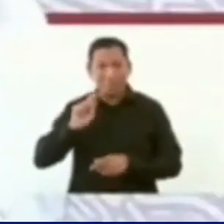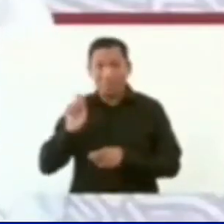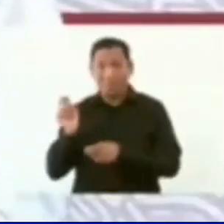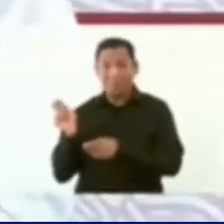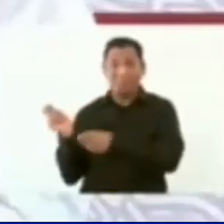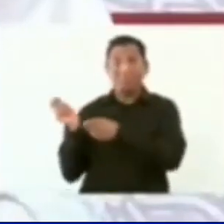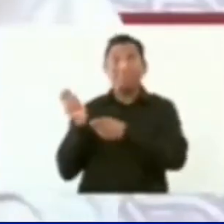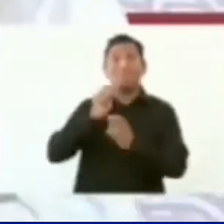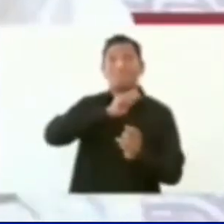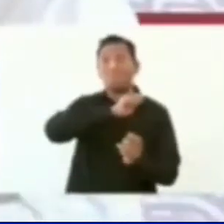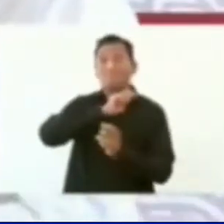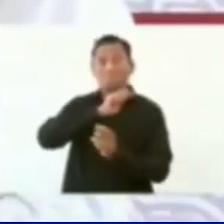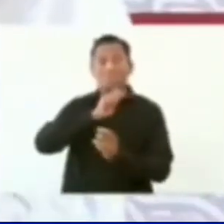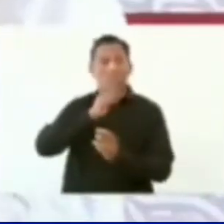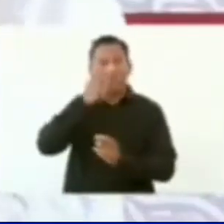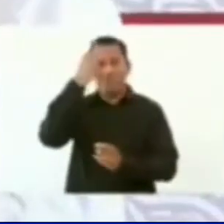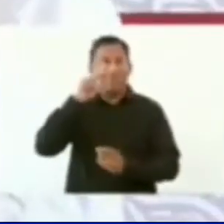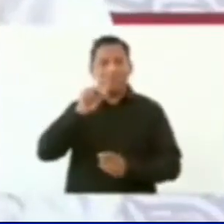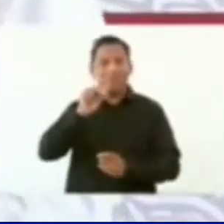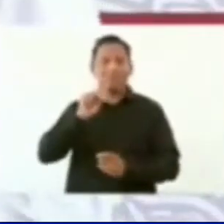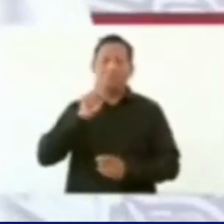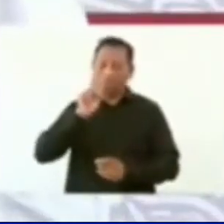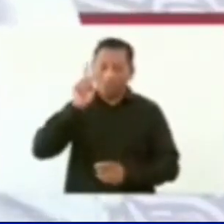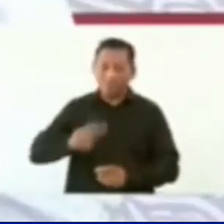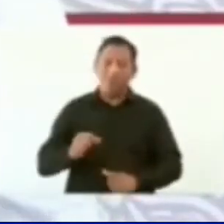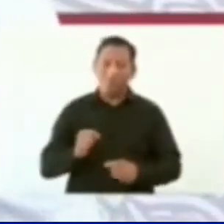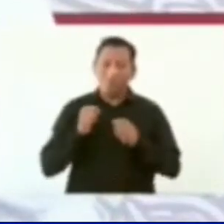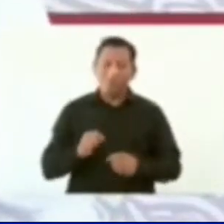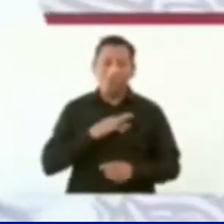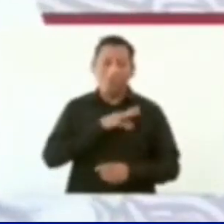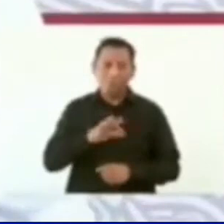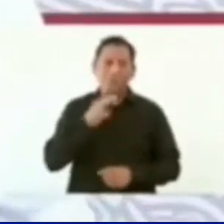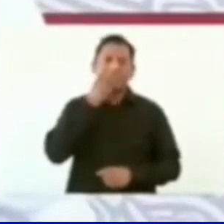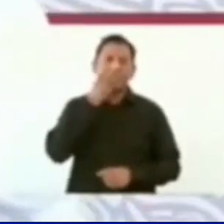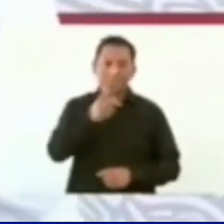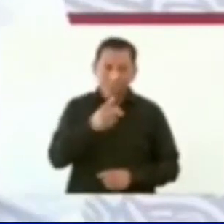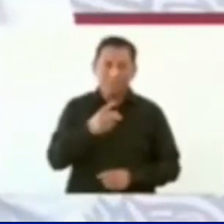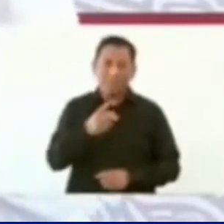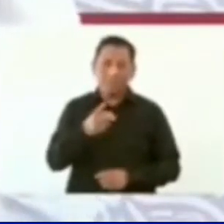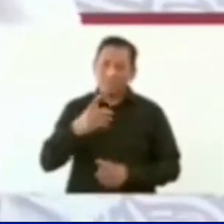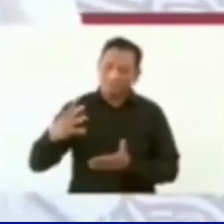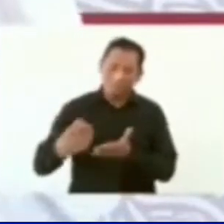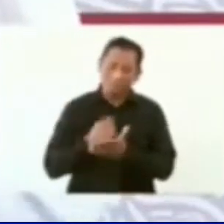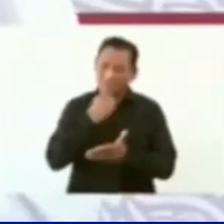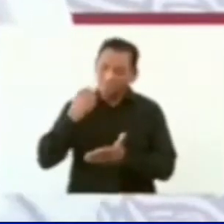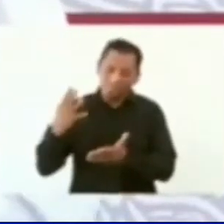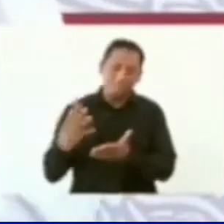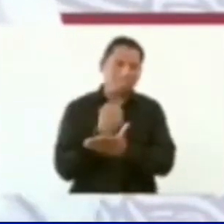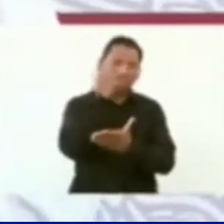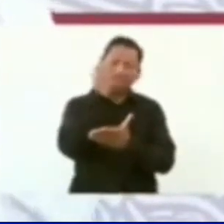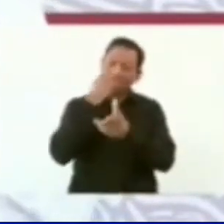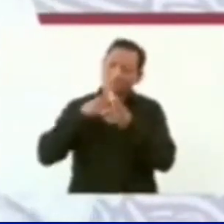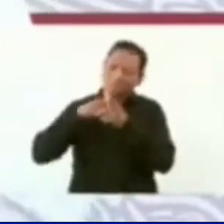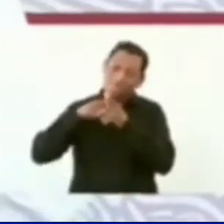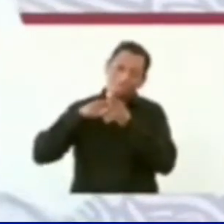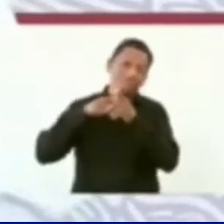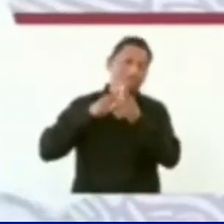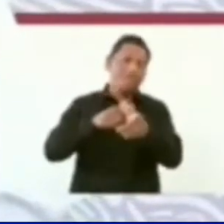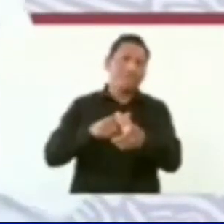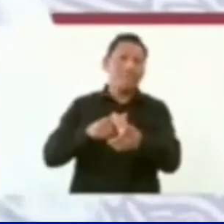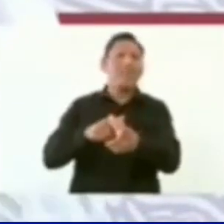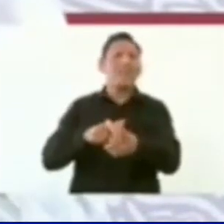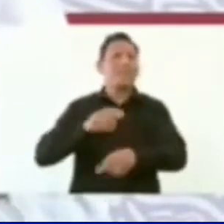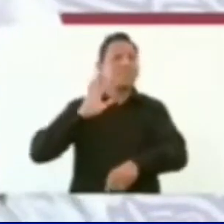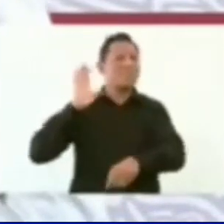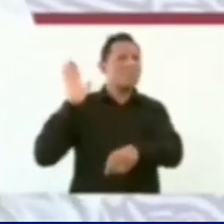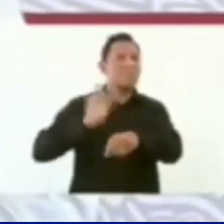Lo que sí les puedo decir es que vamos a seguir ganando. Sí, vamos a seguir ganando los juegos por paliza.